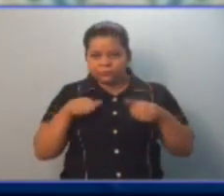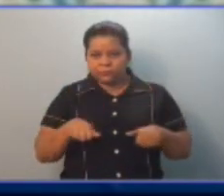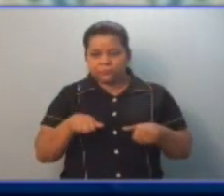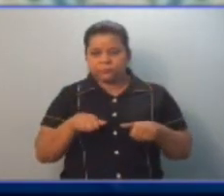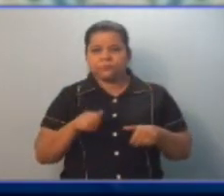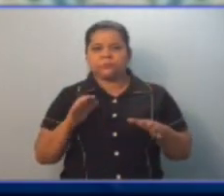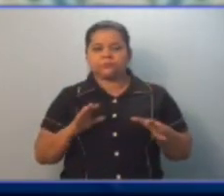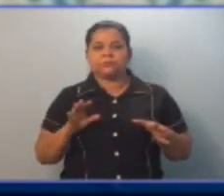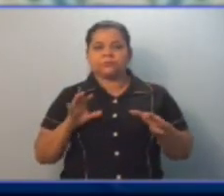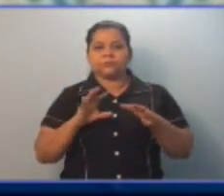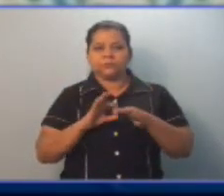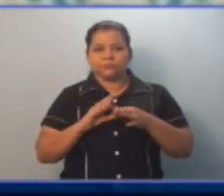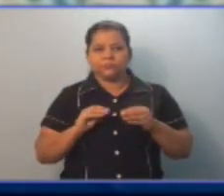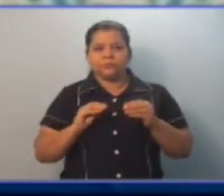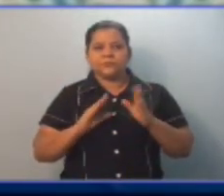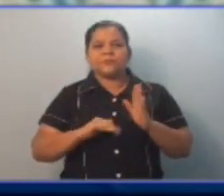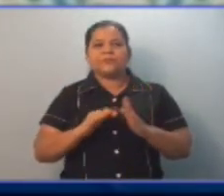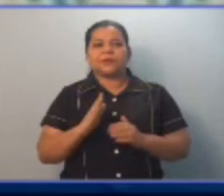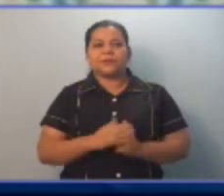interpretaciones